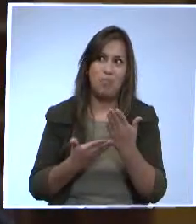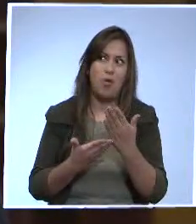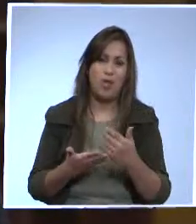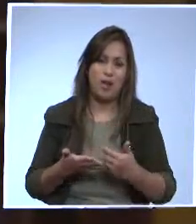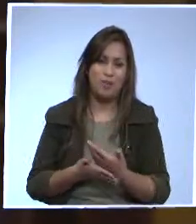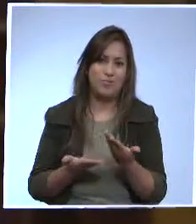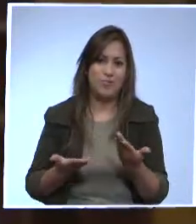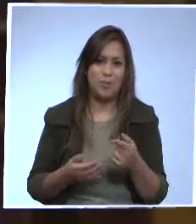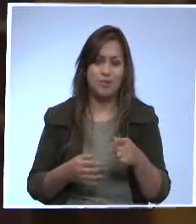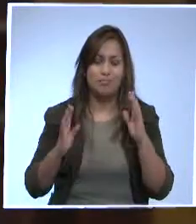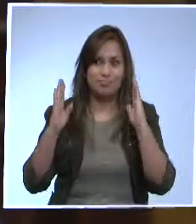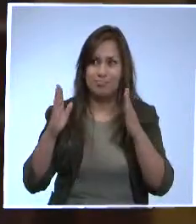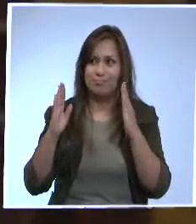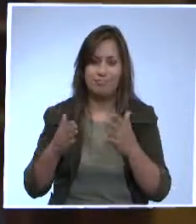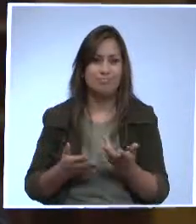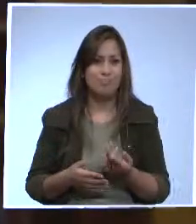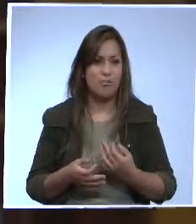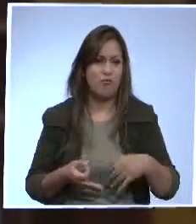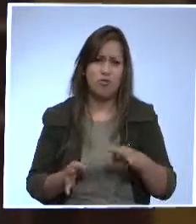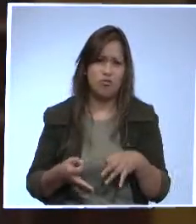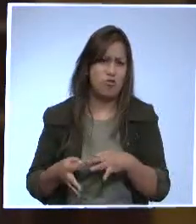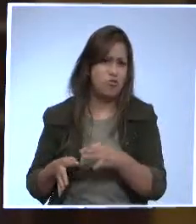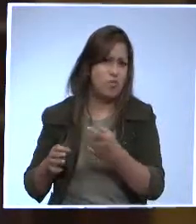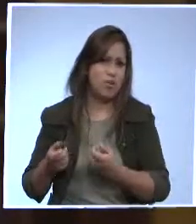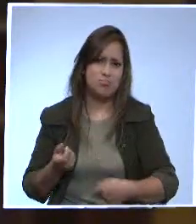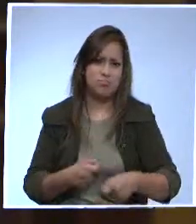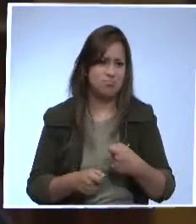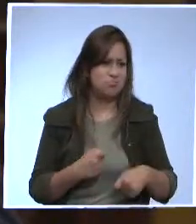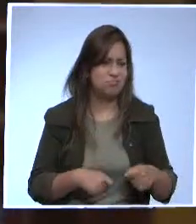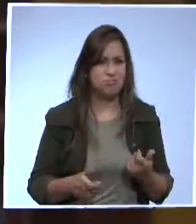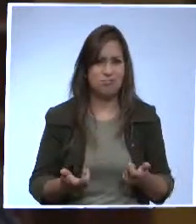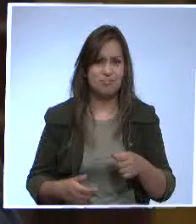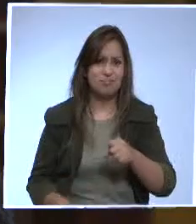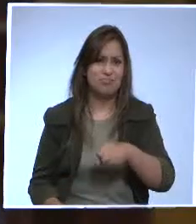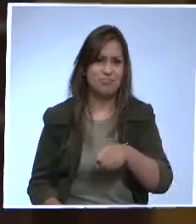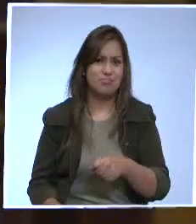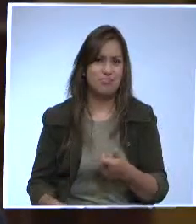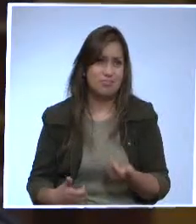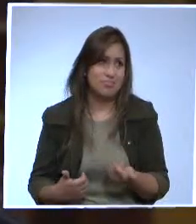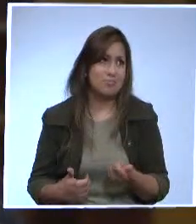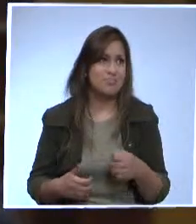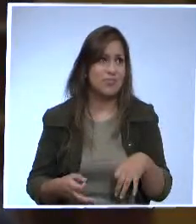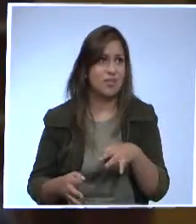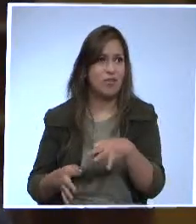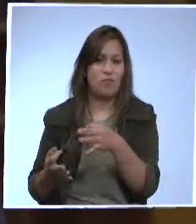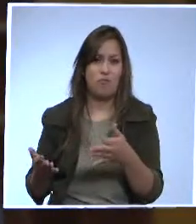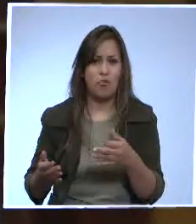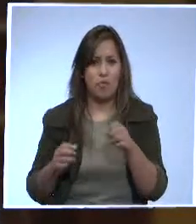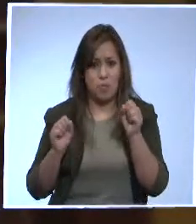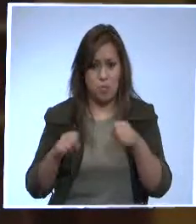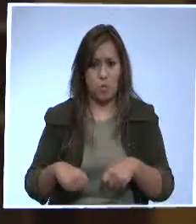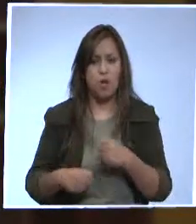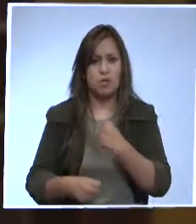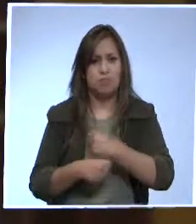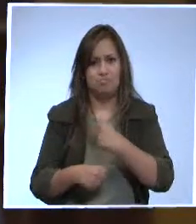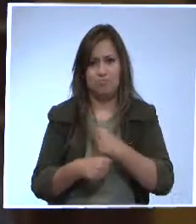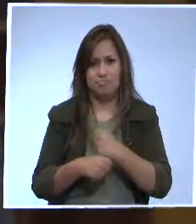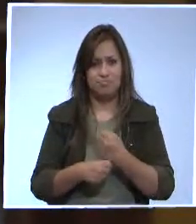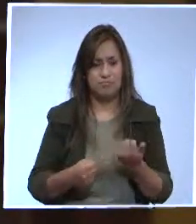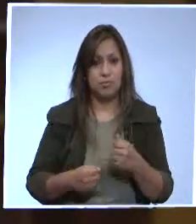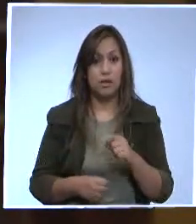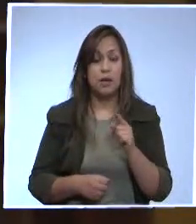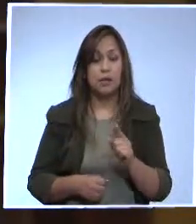mucho interés por trabajar y hay formas lo que se necesite es ver las maneras tener creatividad y ver en que no más se puede trabajar hay que